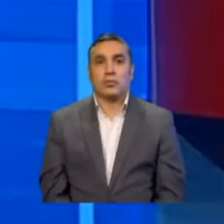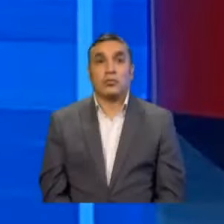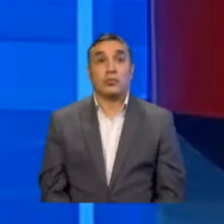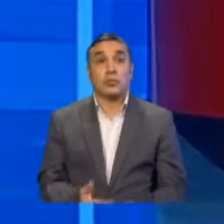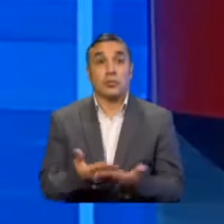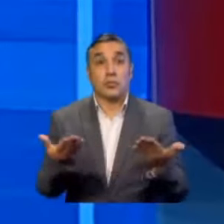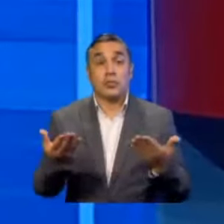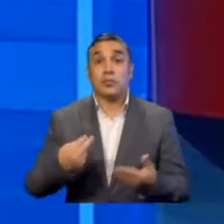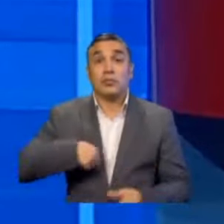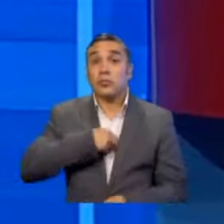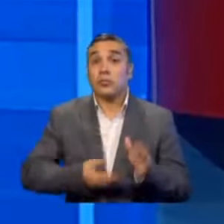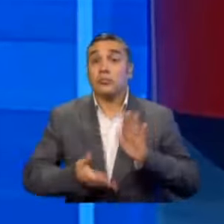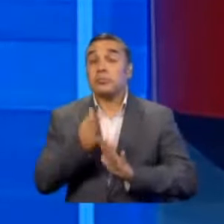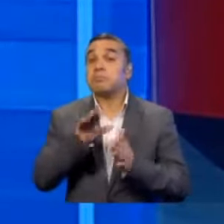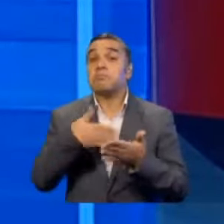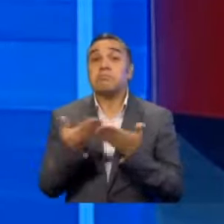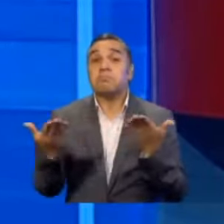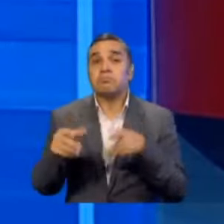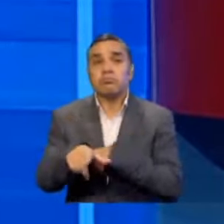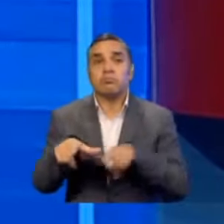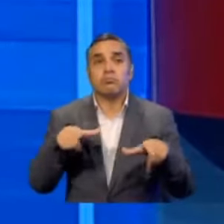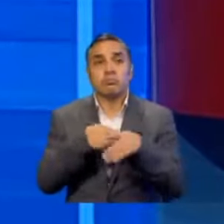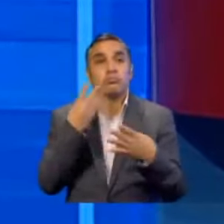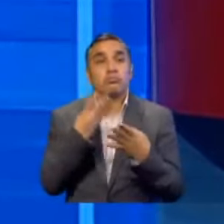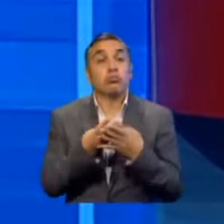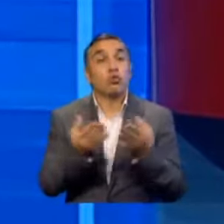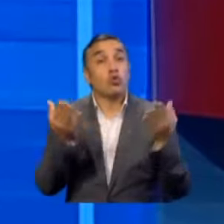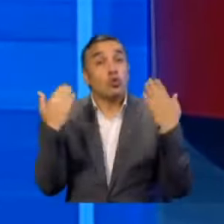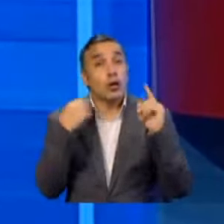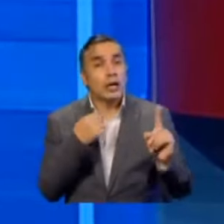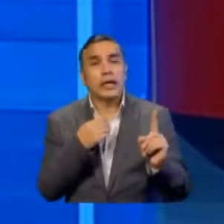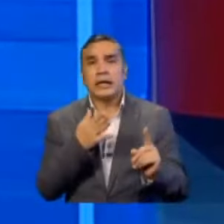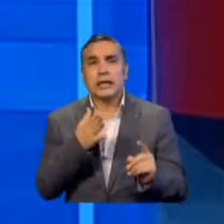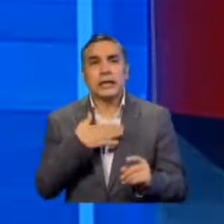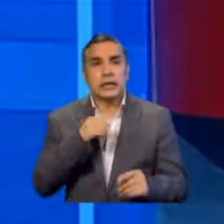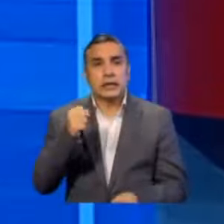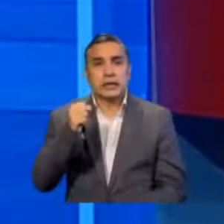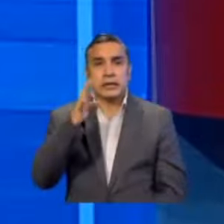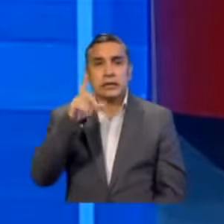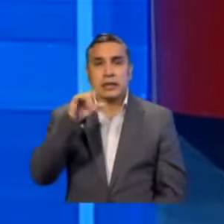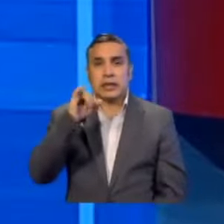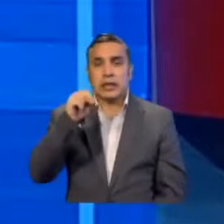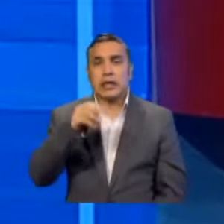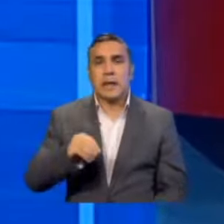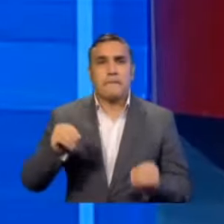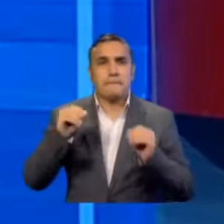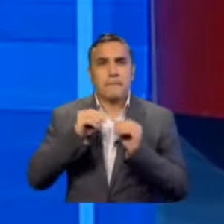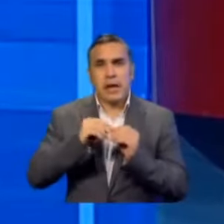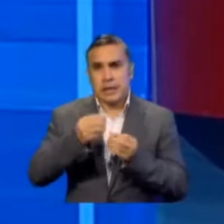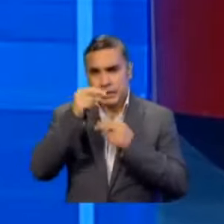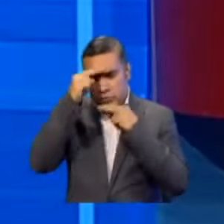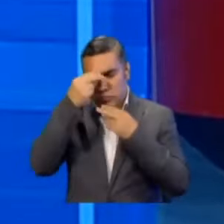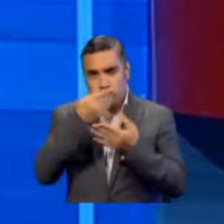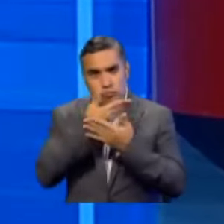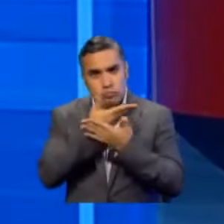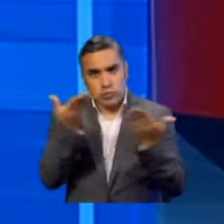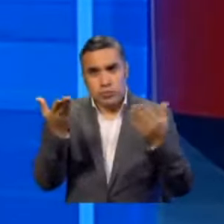Amigos televidentes, nos vamos a trasladar al Centro Penitenciario de Guayaquil, donde Stalin Vaquerizo nos tiene más